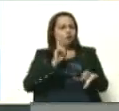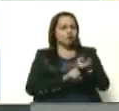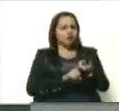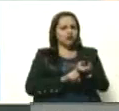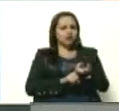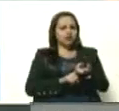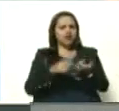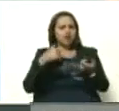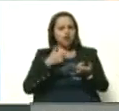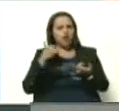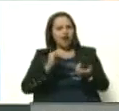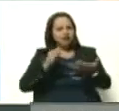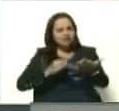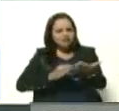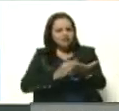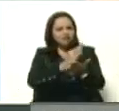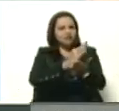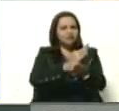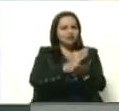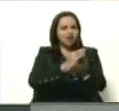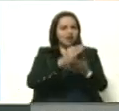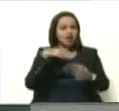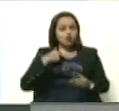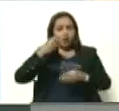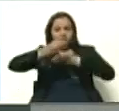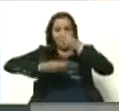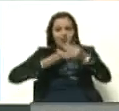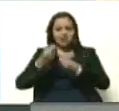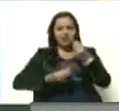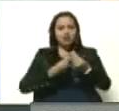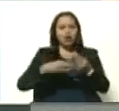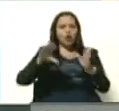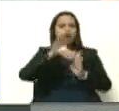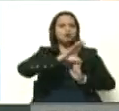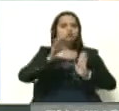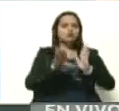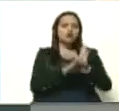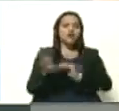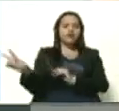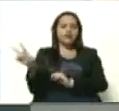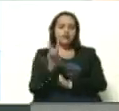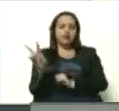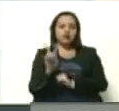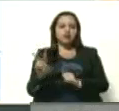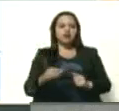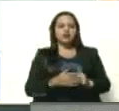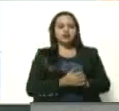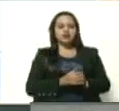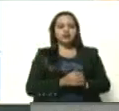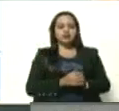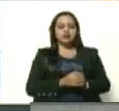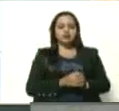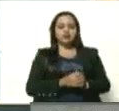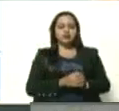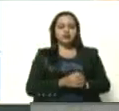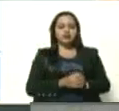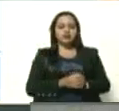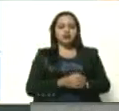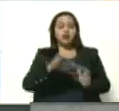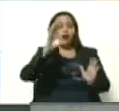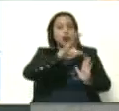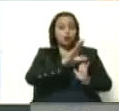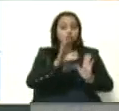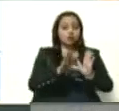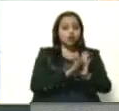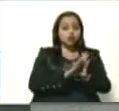seré leal, que cumpliré la Constitución de la República Bolivariana de Venezuela, la Constitución